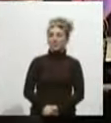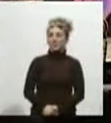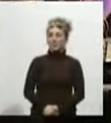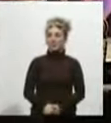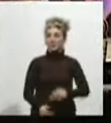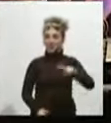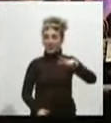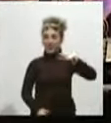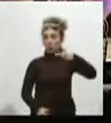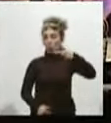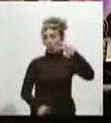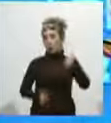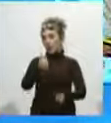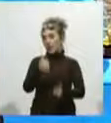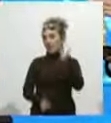Segundo finalista.